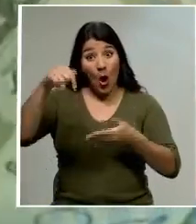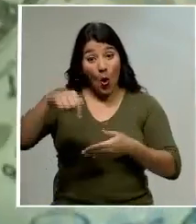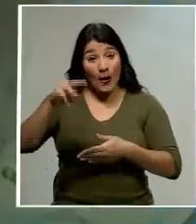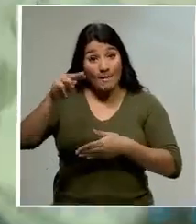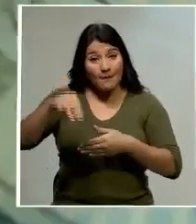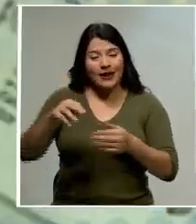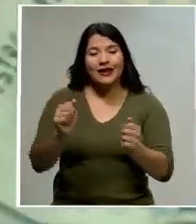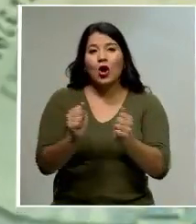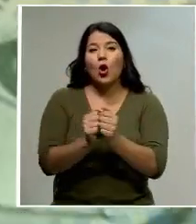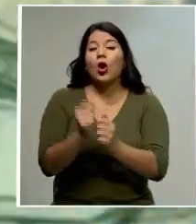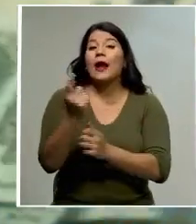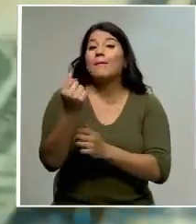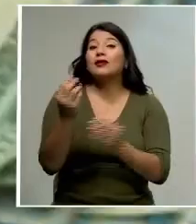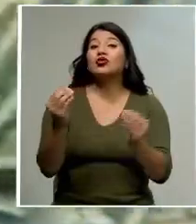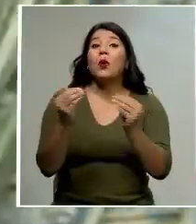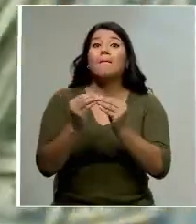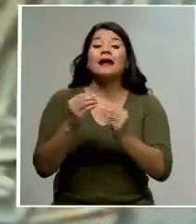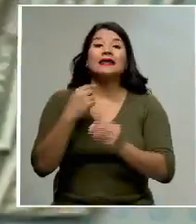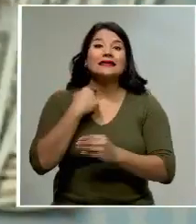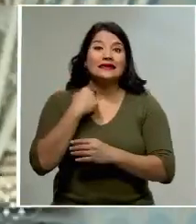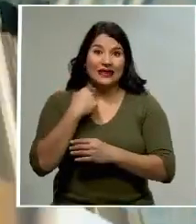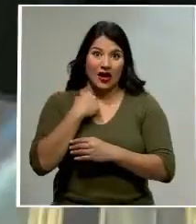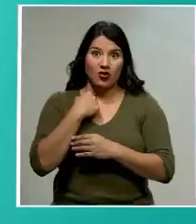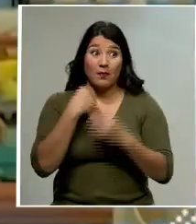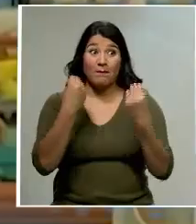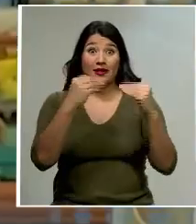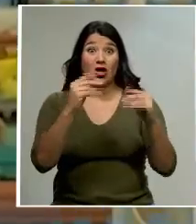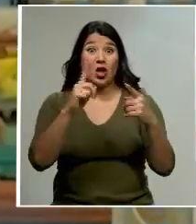con 630 colones en ventanilla.